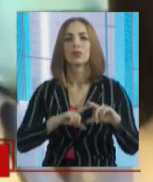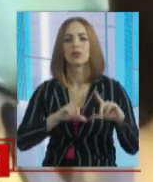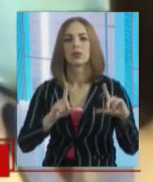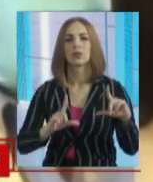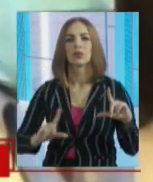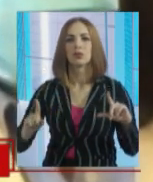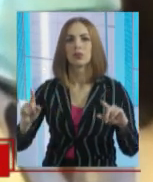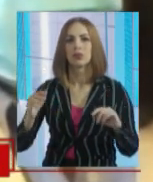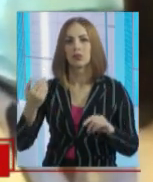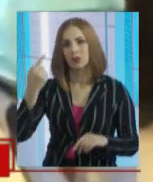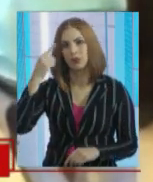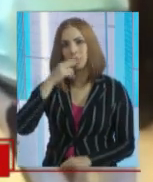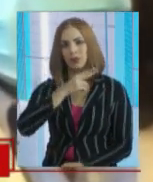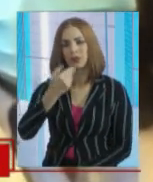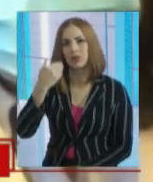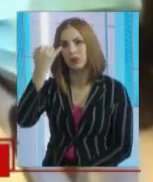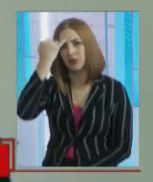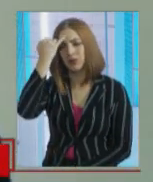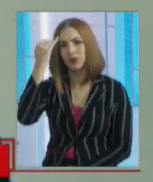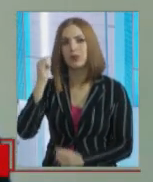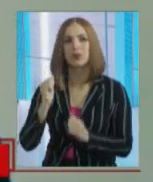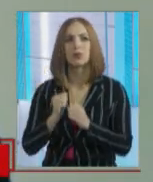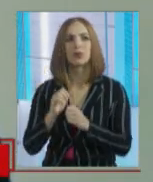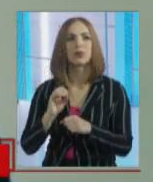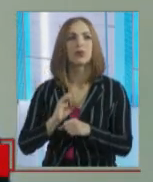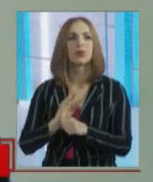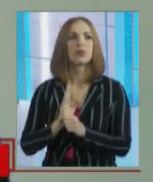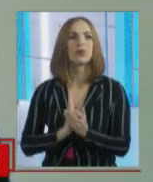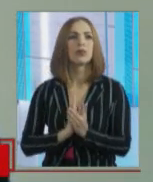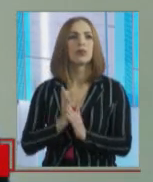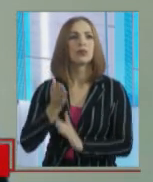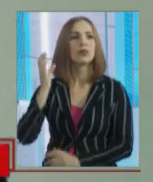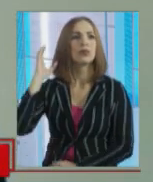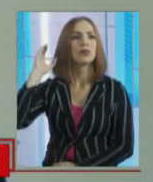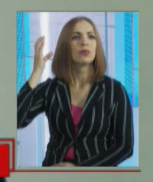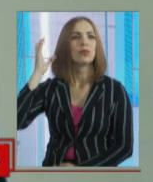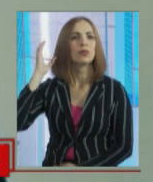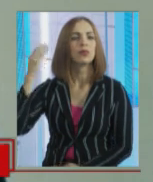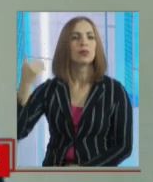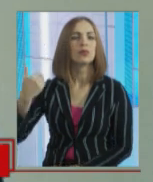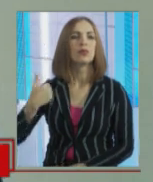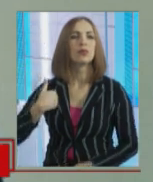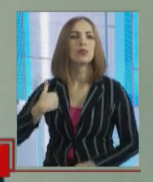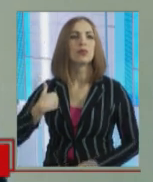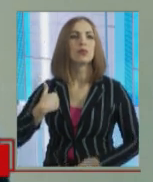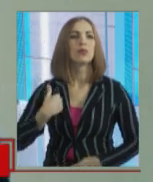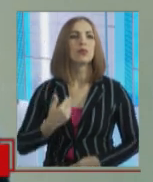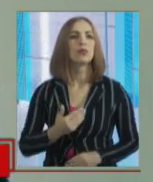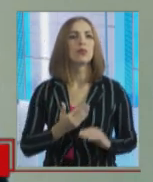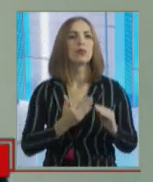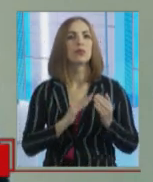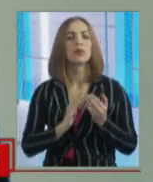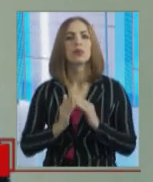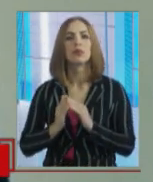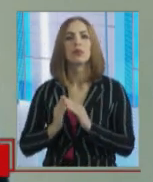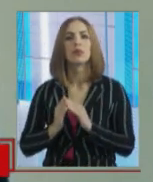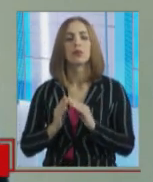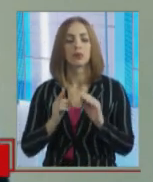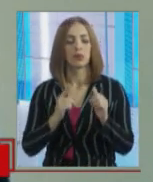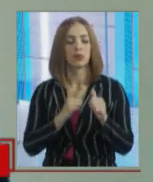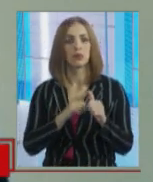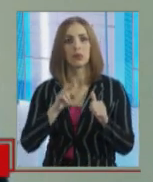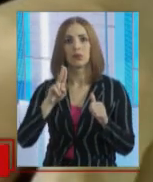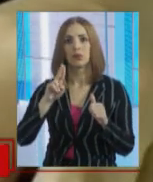de idea, en cuanto a las transmisiones a través de radio, se ha logrado llegar a comunidades como Ustupu,